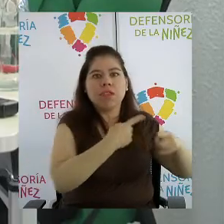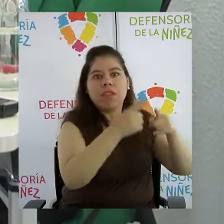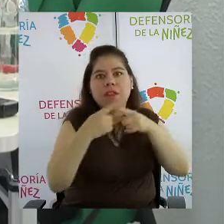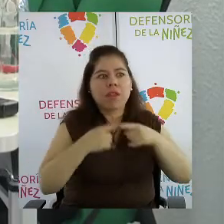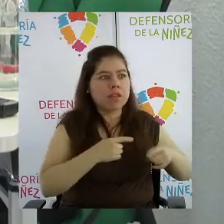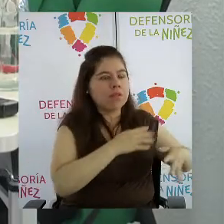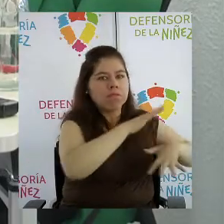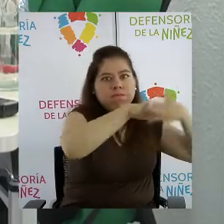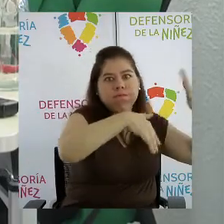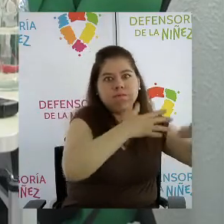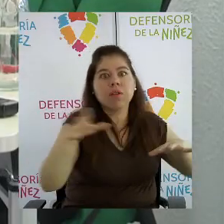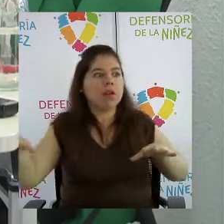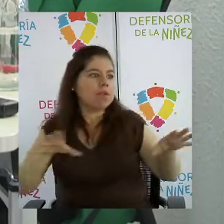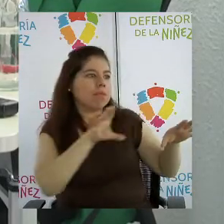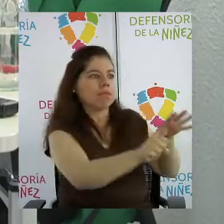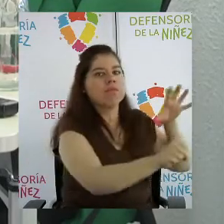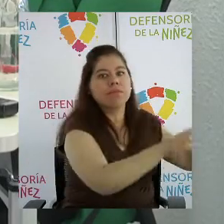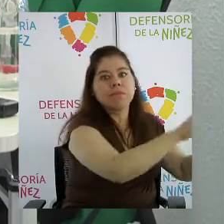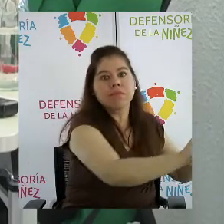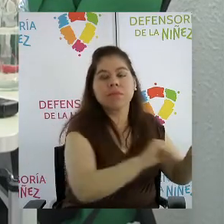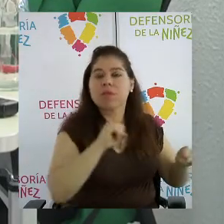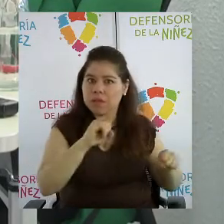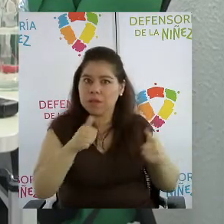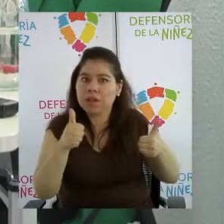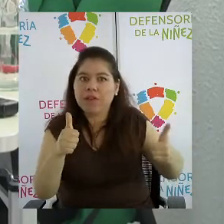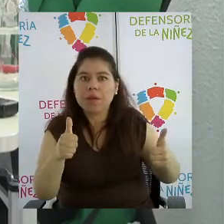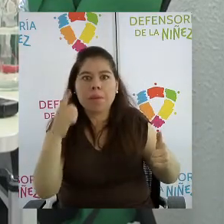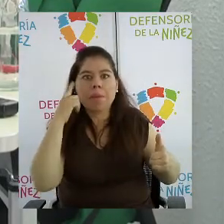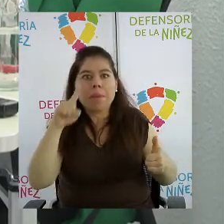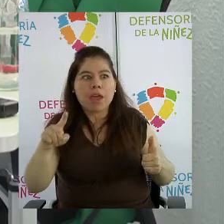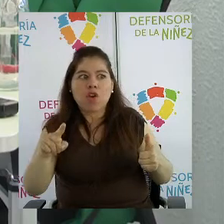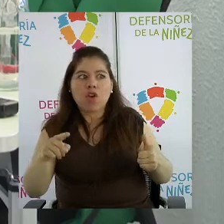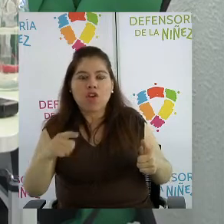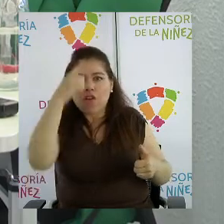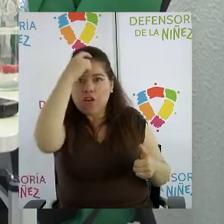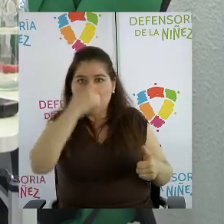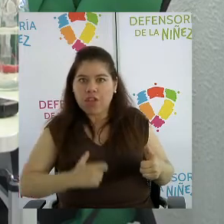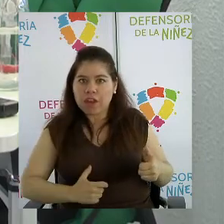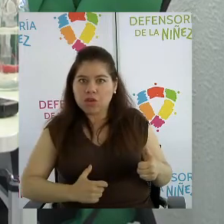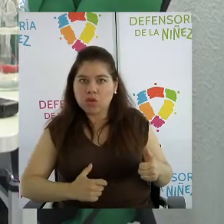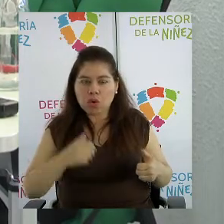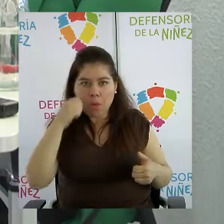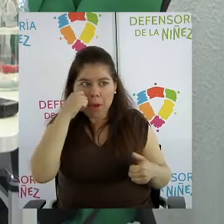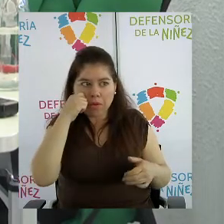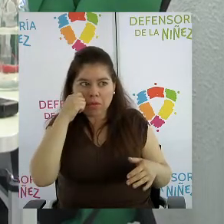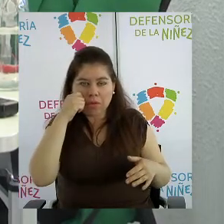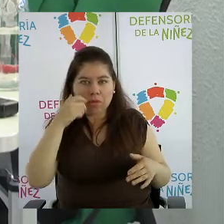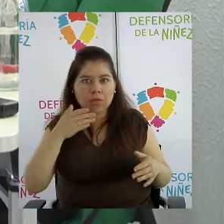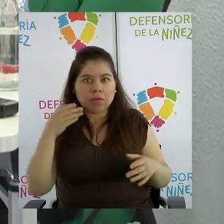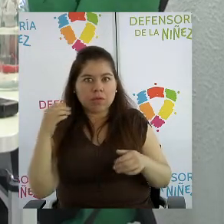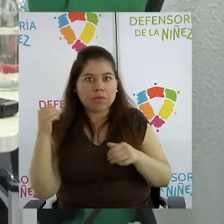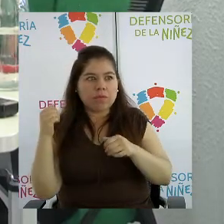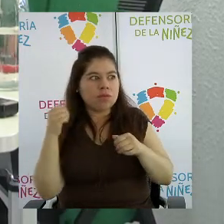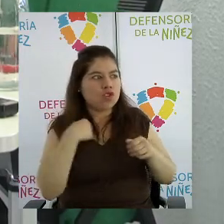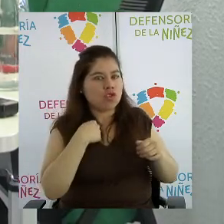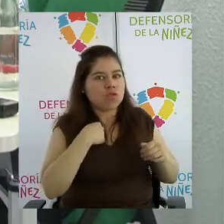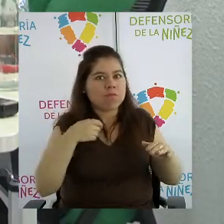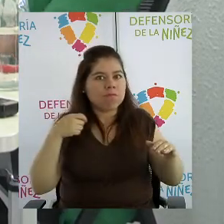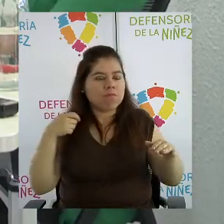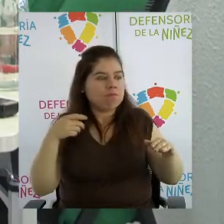delito. Pero ninguna de esas acciones justifica la violación de los derechos humanos. Y eso es imperioso que en un país como el nuestro, que es un